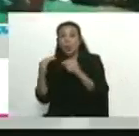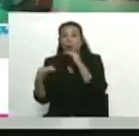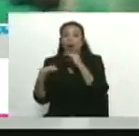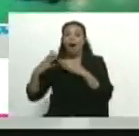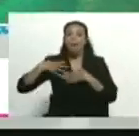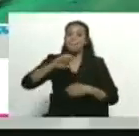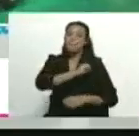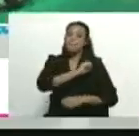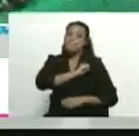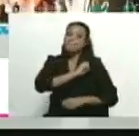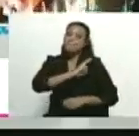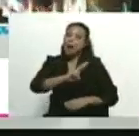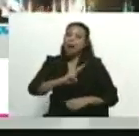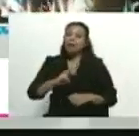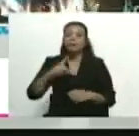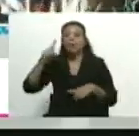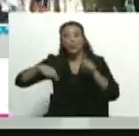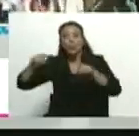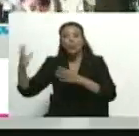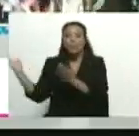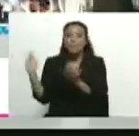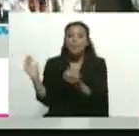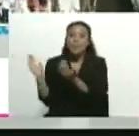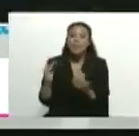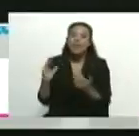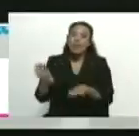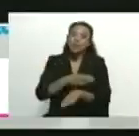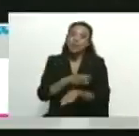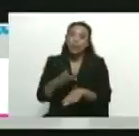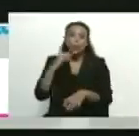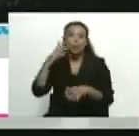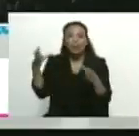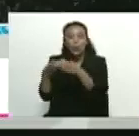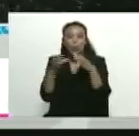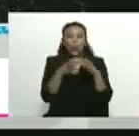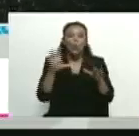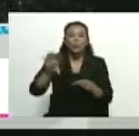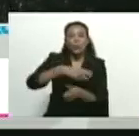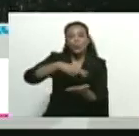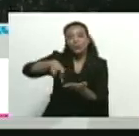panas que estuvieron con nosotros girando por ahí, que venga Gabo de la Melodía Perfecta. ¡Ajá!